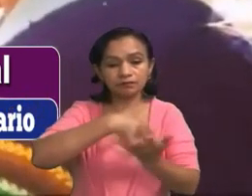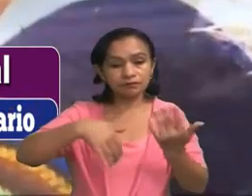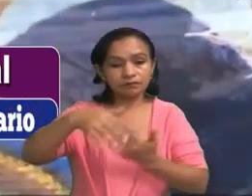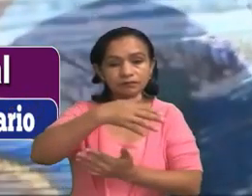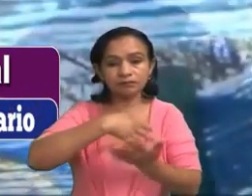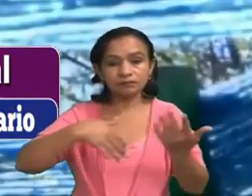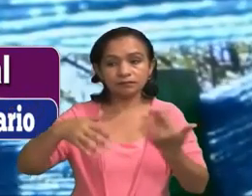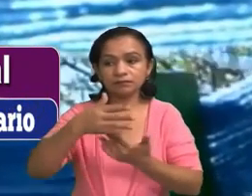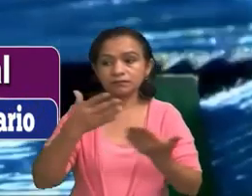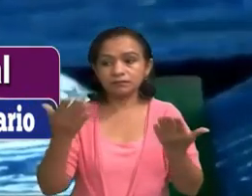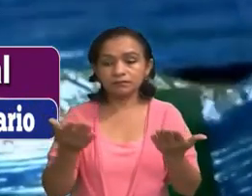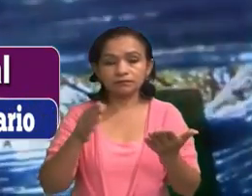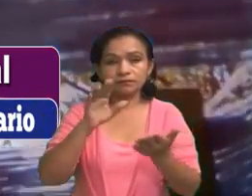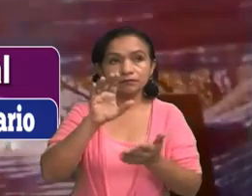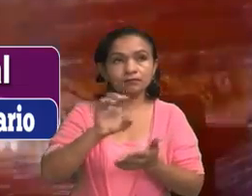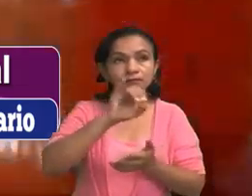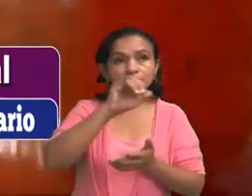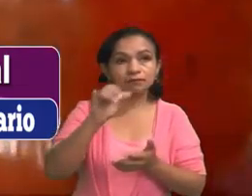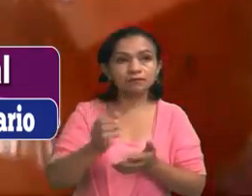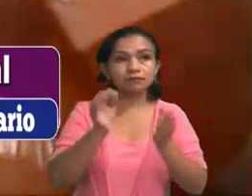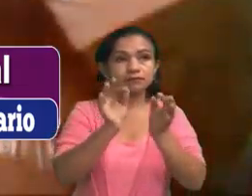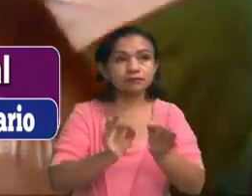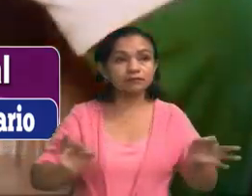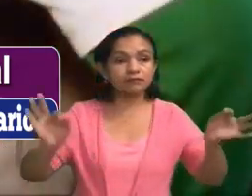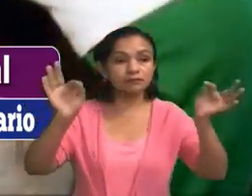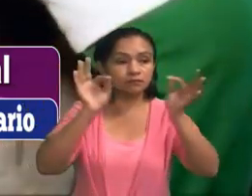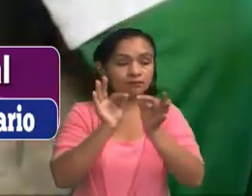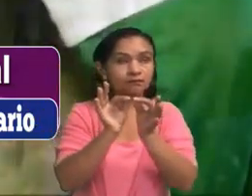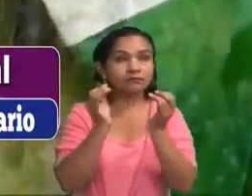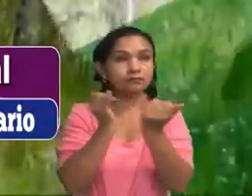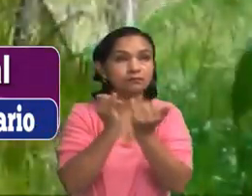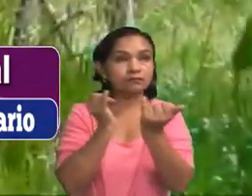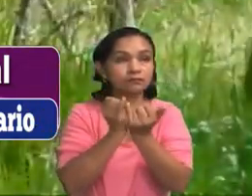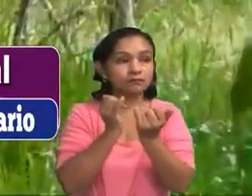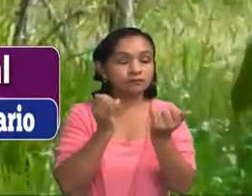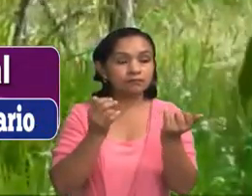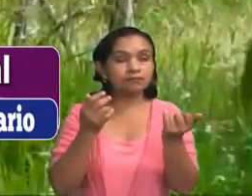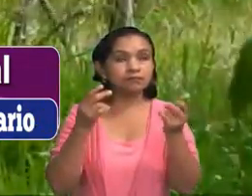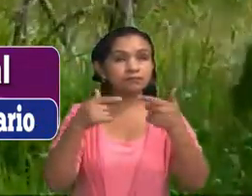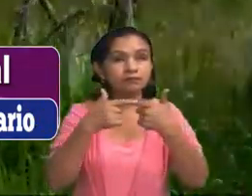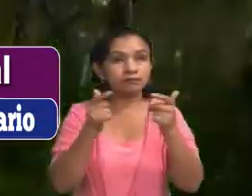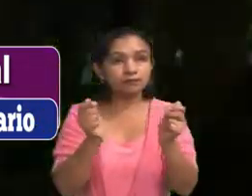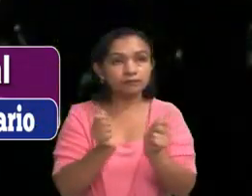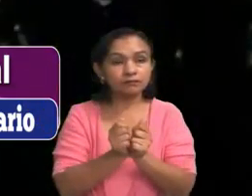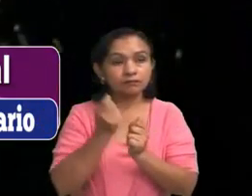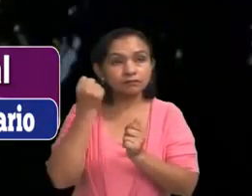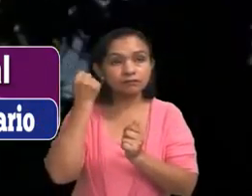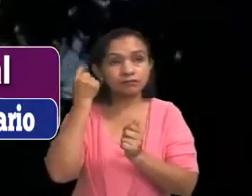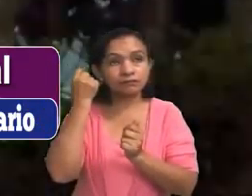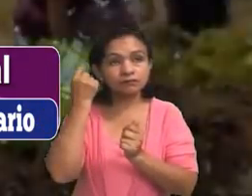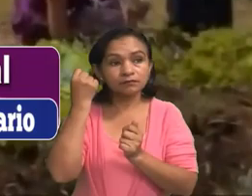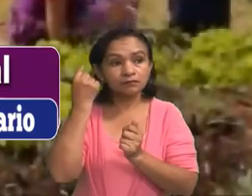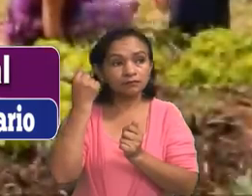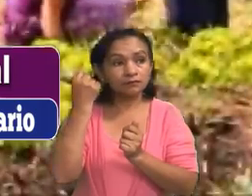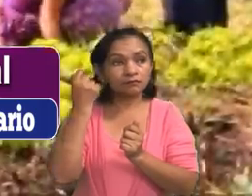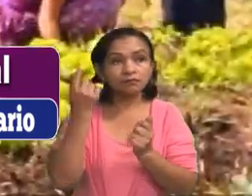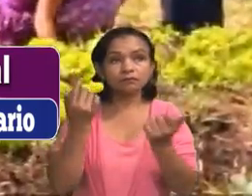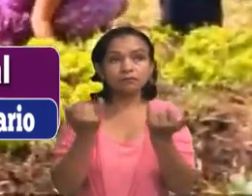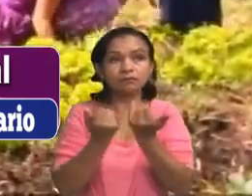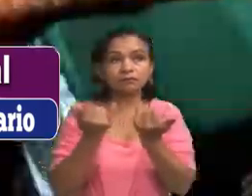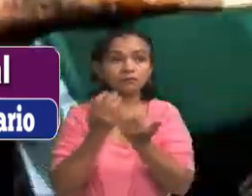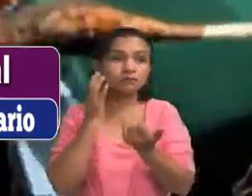a los ejes fundamentales del desarrollo de este país en cuanto a este sector. Entender un poquito en cuanto a la metodología